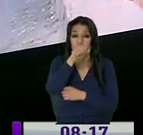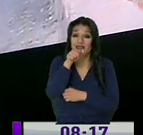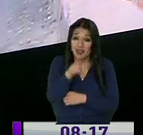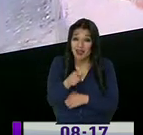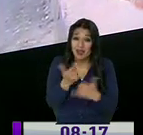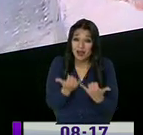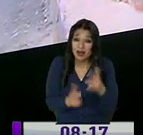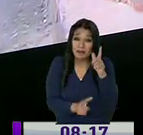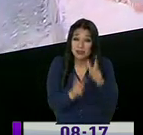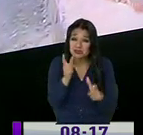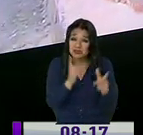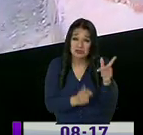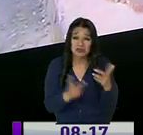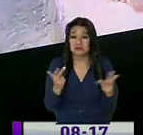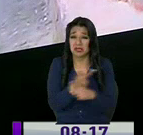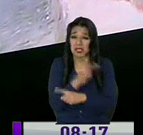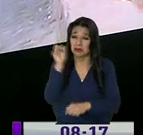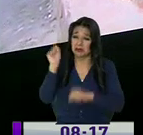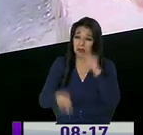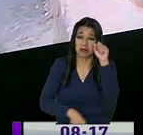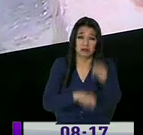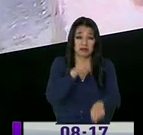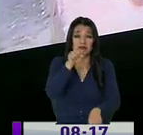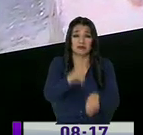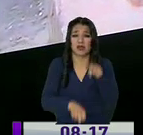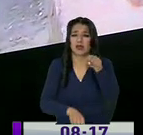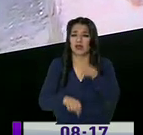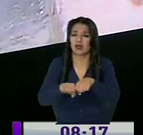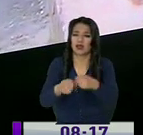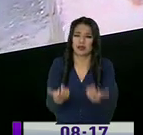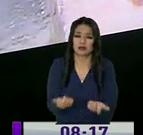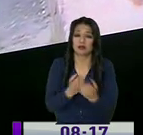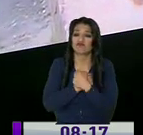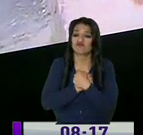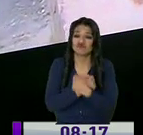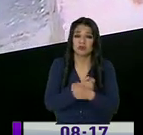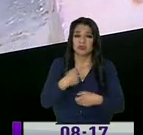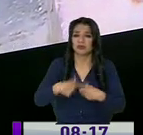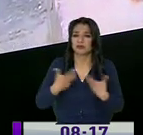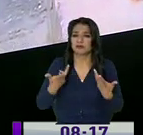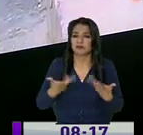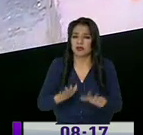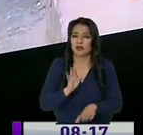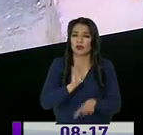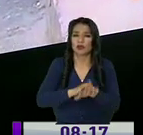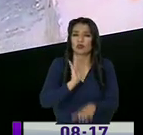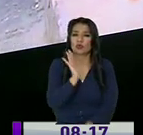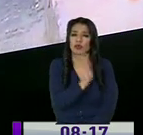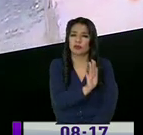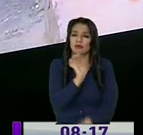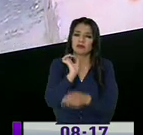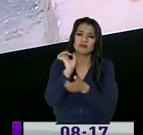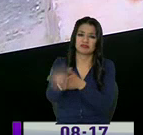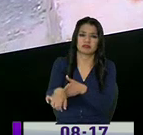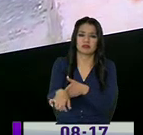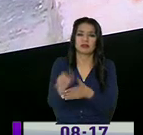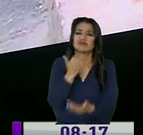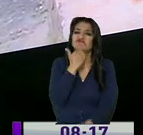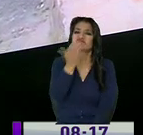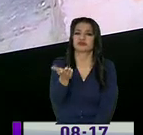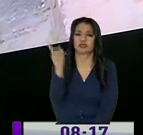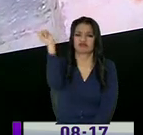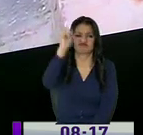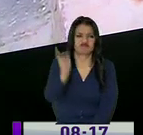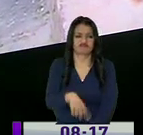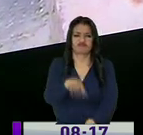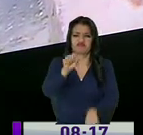los desadaptados, de la violencia, de la gente que no ama nuestra ciudad, Andreita, y que no les ha importado nada, les han grafiteado,